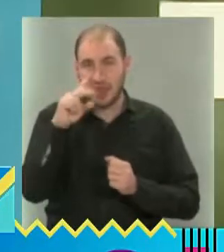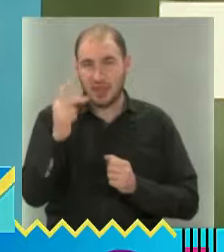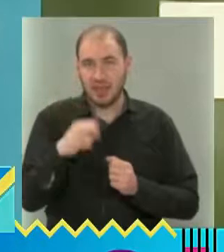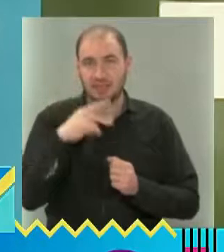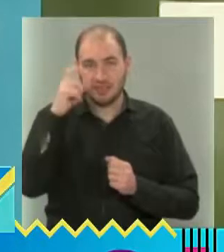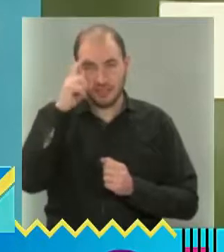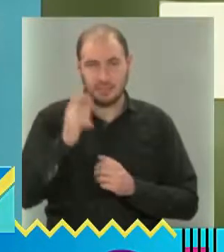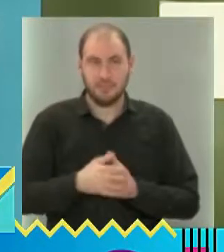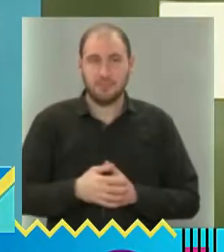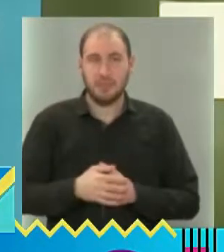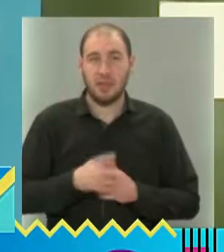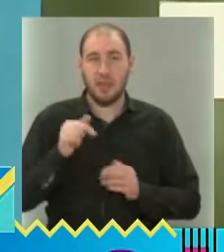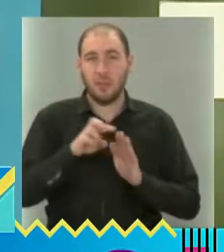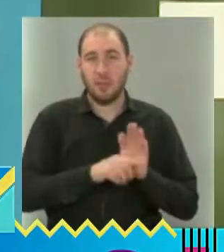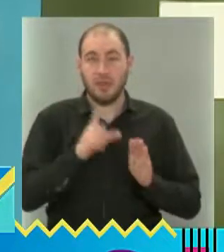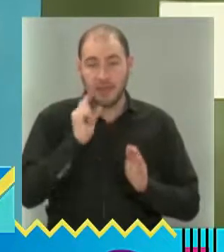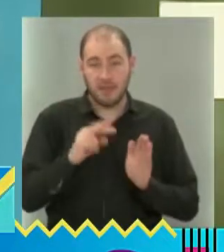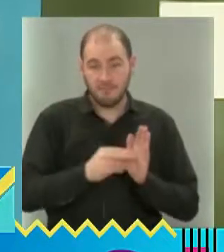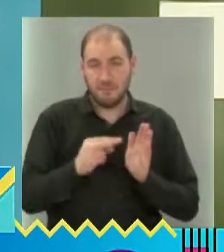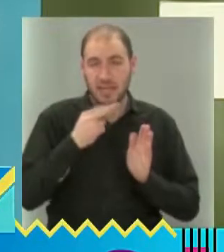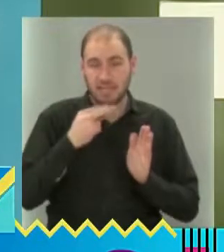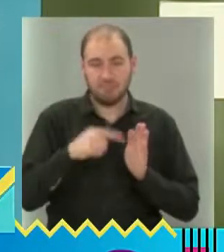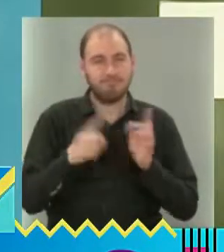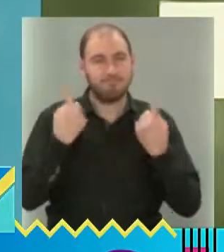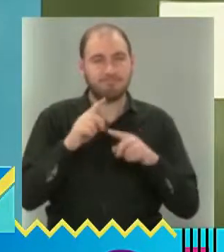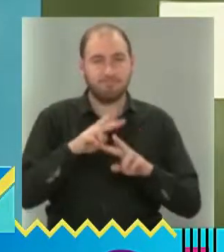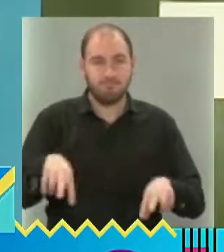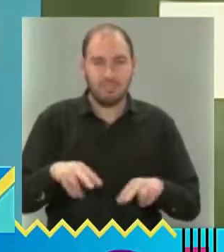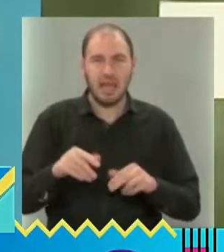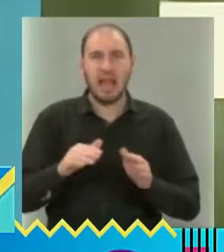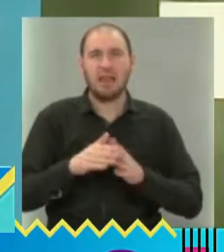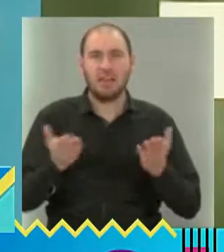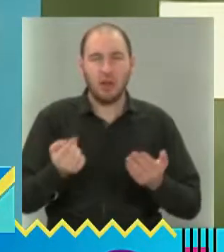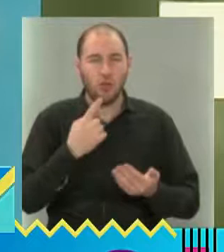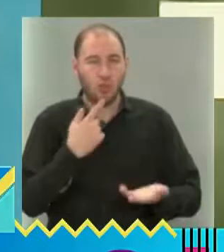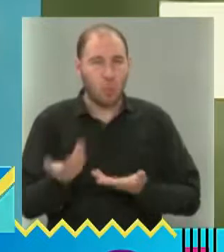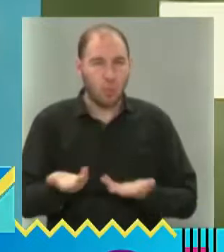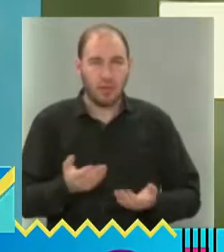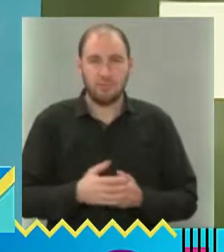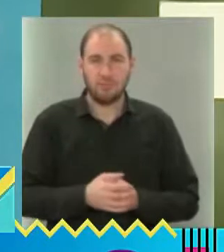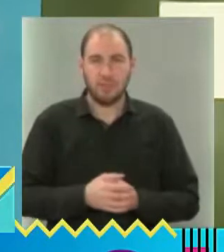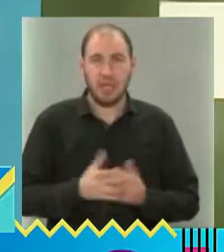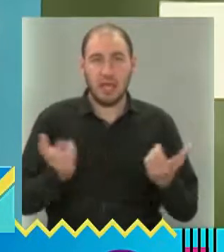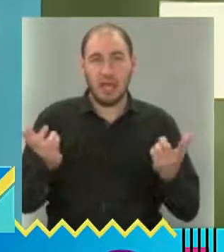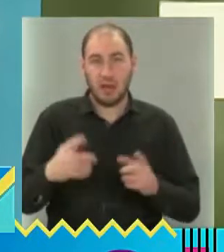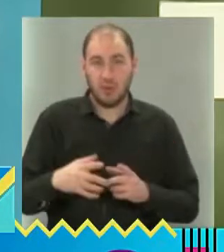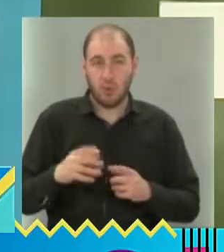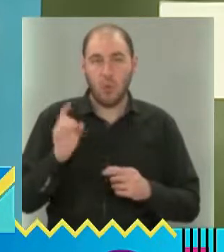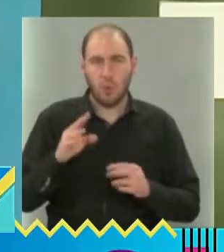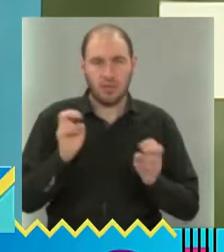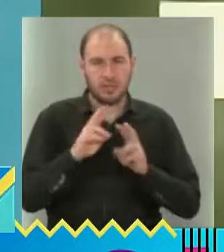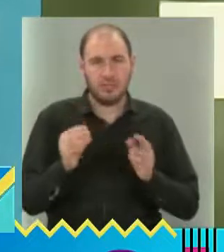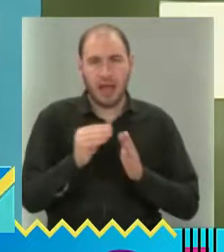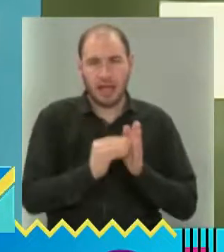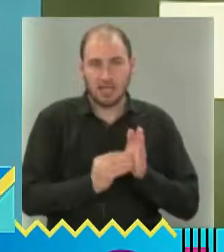Sica, que estaba programada para este viernes, pero fue cancelada. En algunos diarios se especula con que esta reunión no solamente tiene que ver con una cuestión de